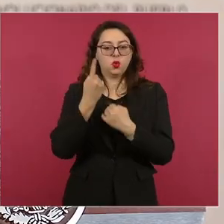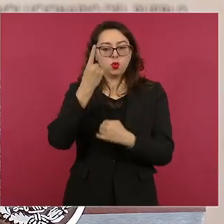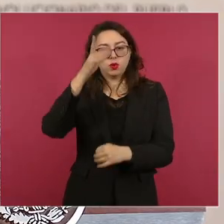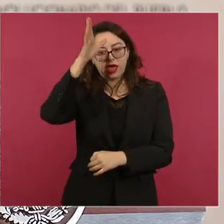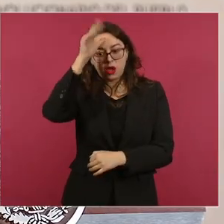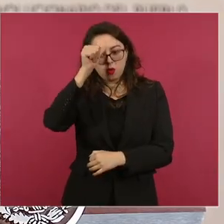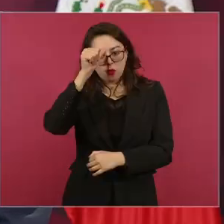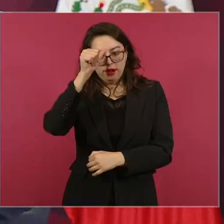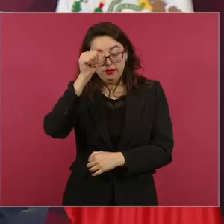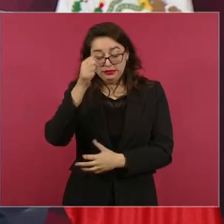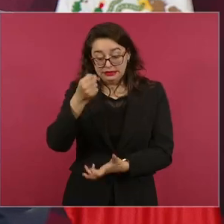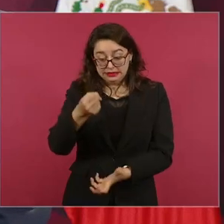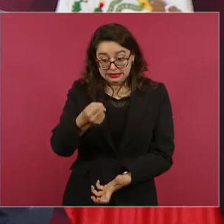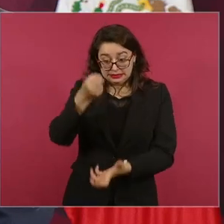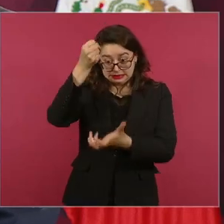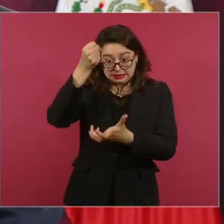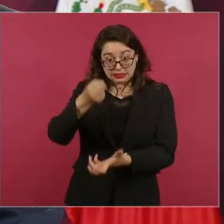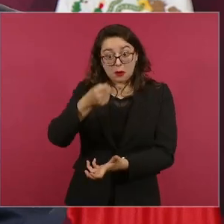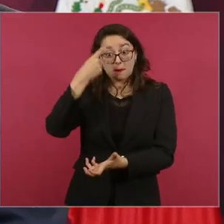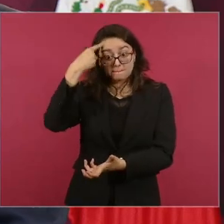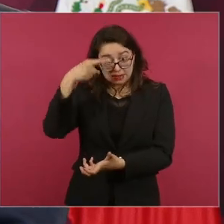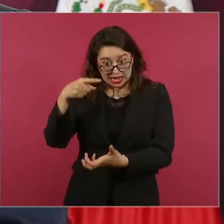y destinar fondos